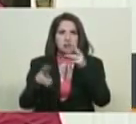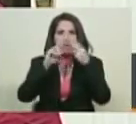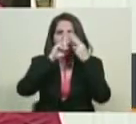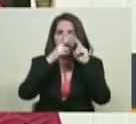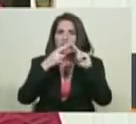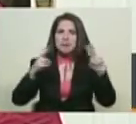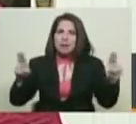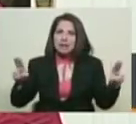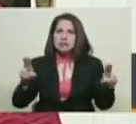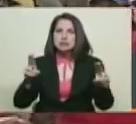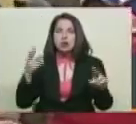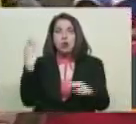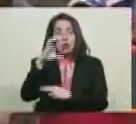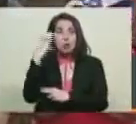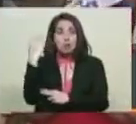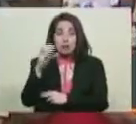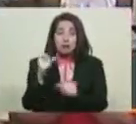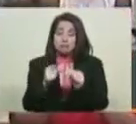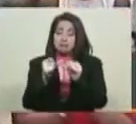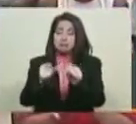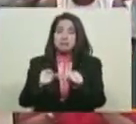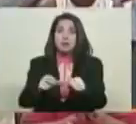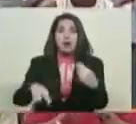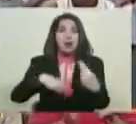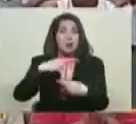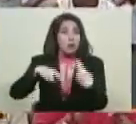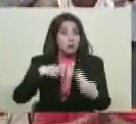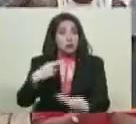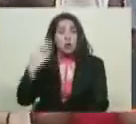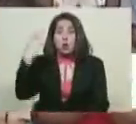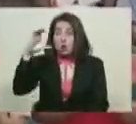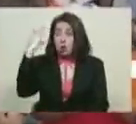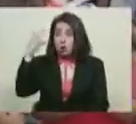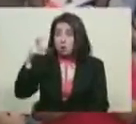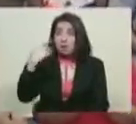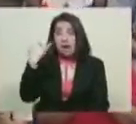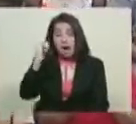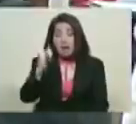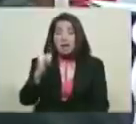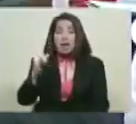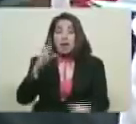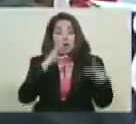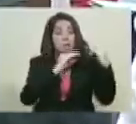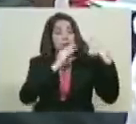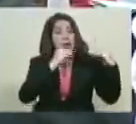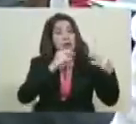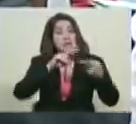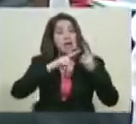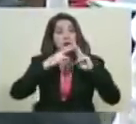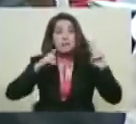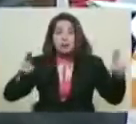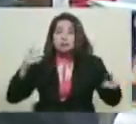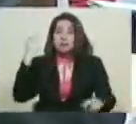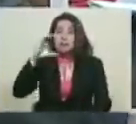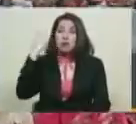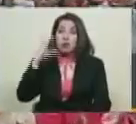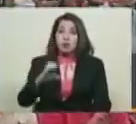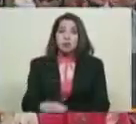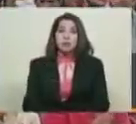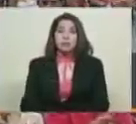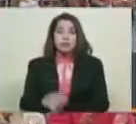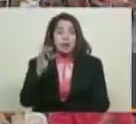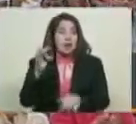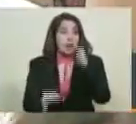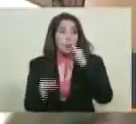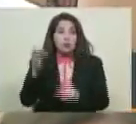haya revolución bolivariana, habrá esperanza de paz para Colombia, habrá esperanza de justicia